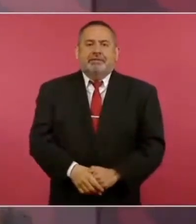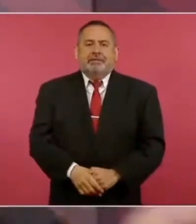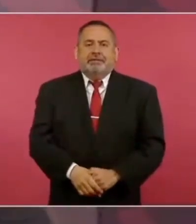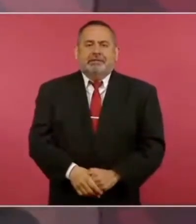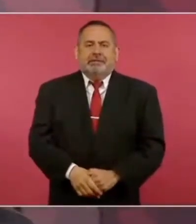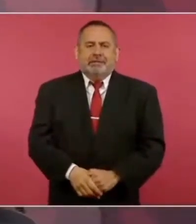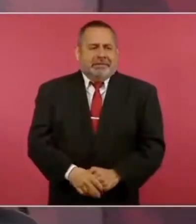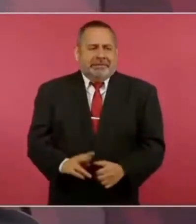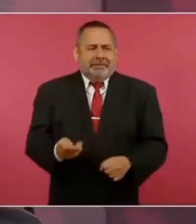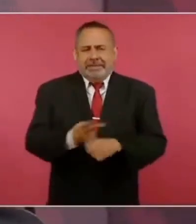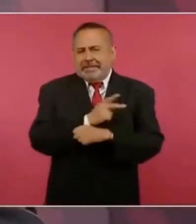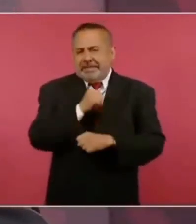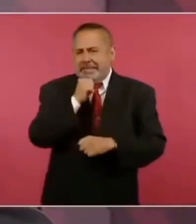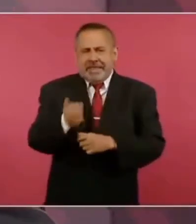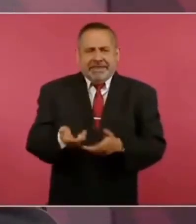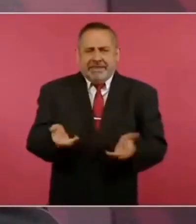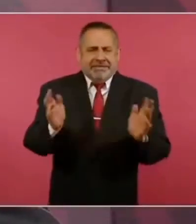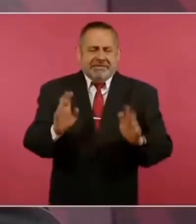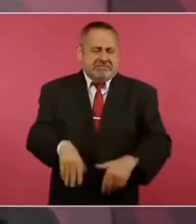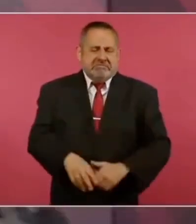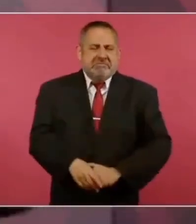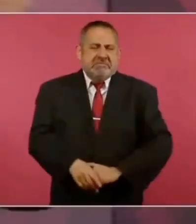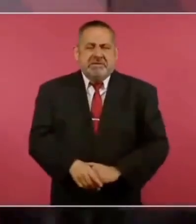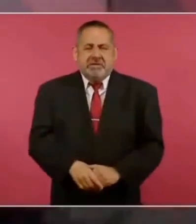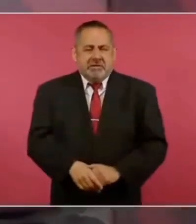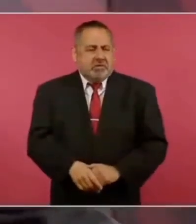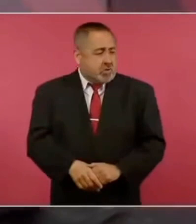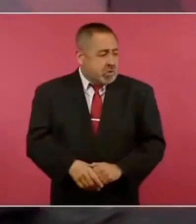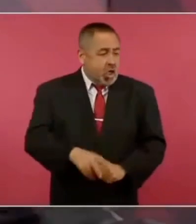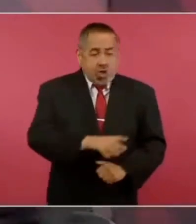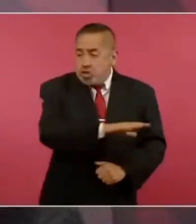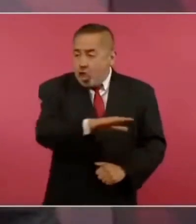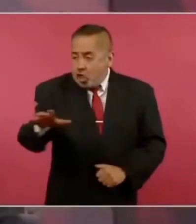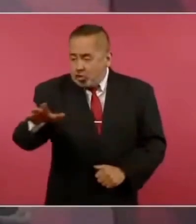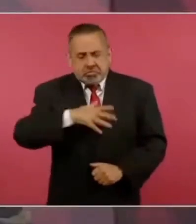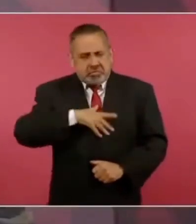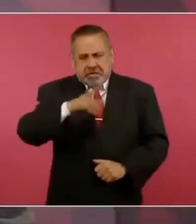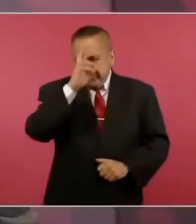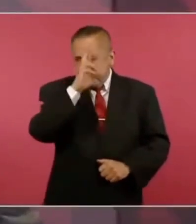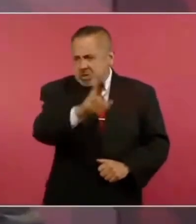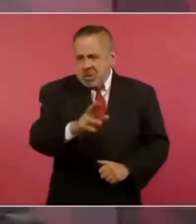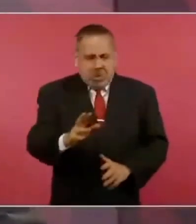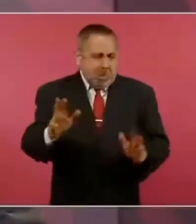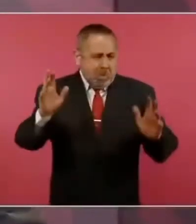Y no pasa nada. Y respeto a todos.